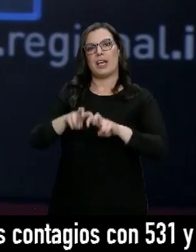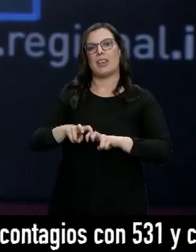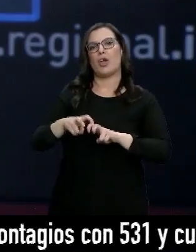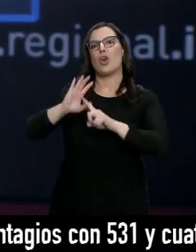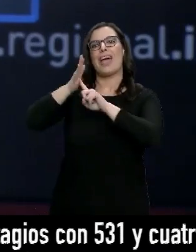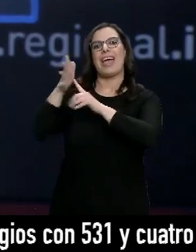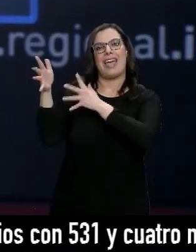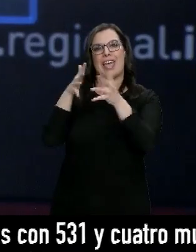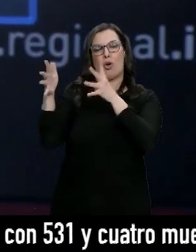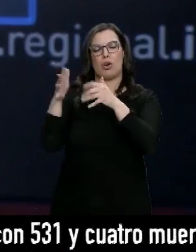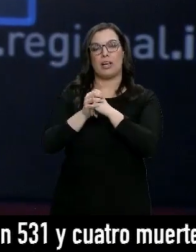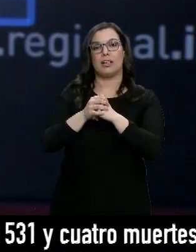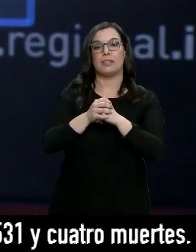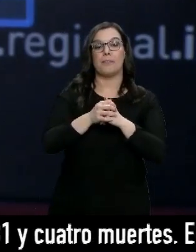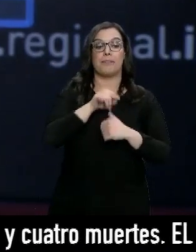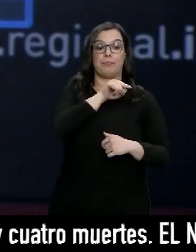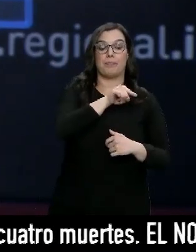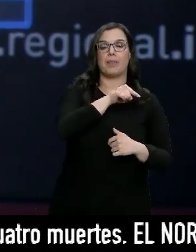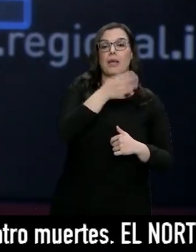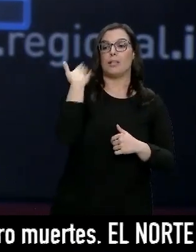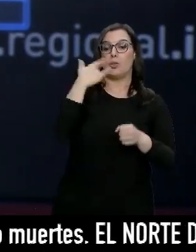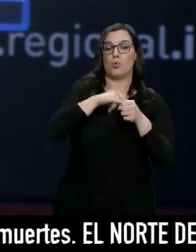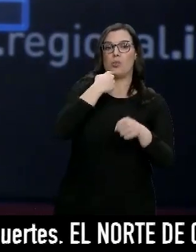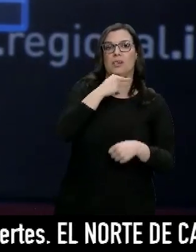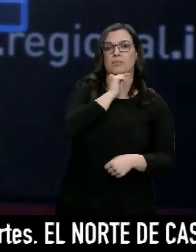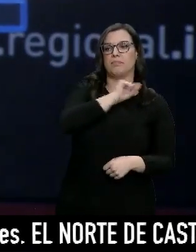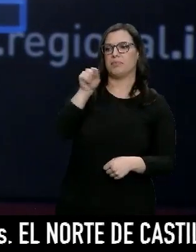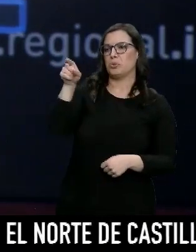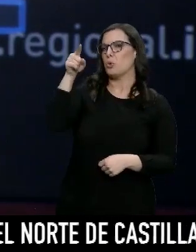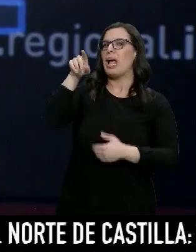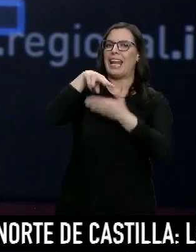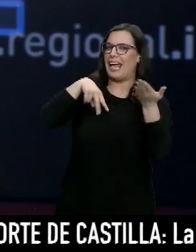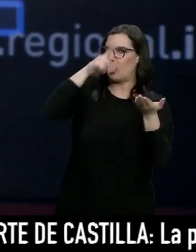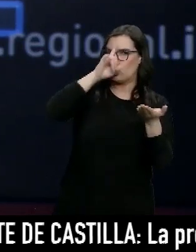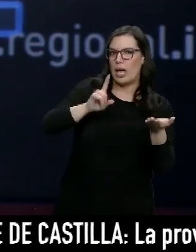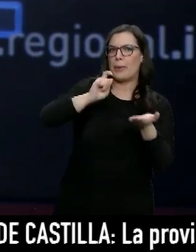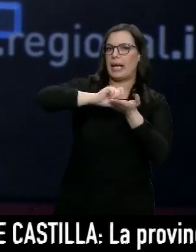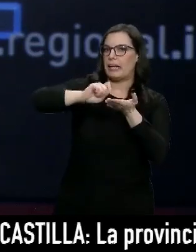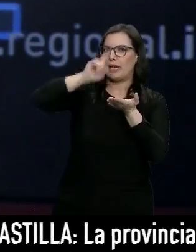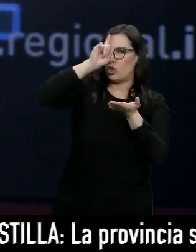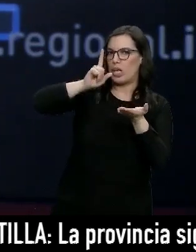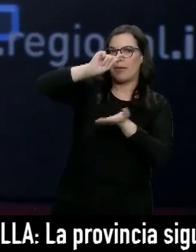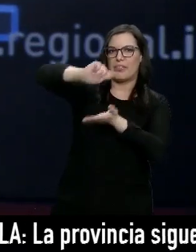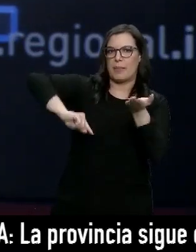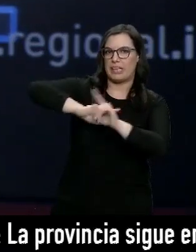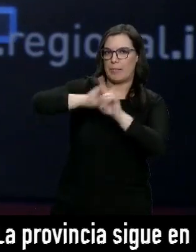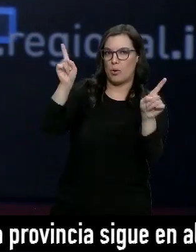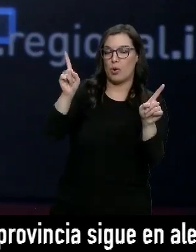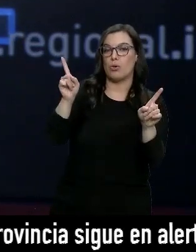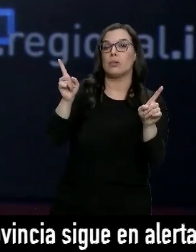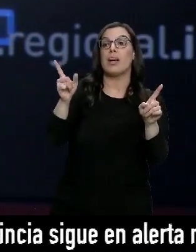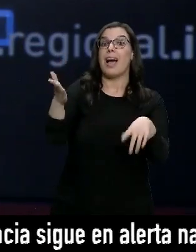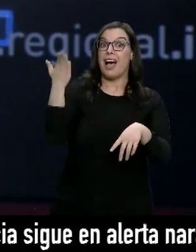El pasado lunes, José Francisco Martín llegó a decir que no sabían ni leer, ni escribir, ni firmar. Y ayer esta era la